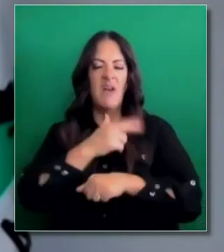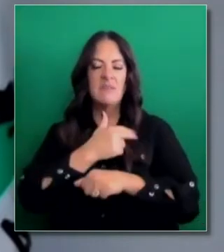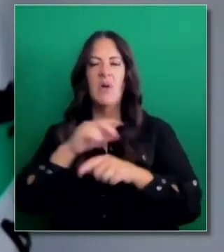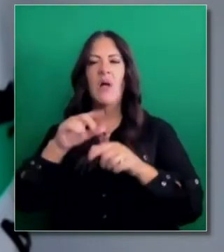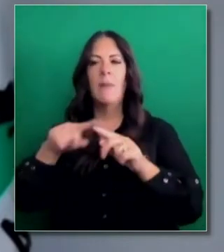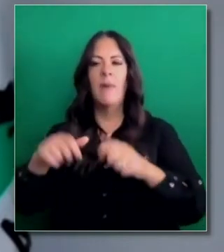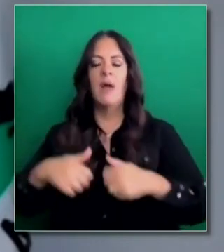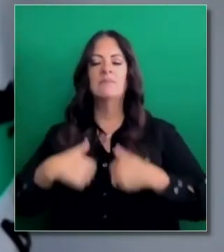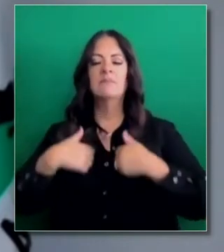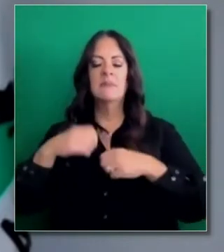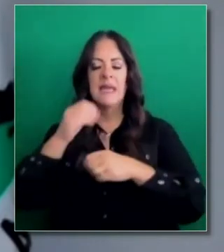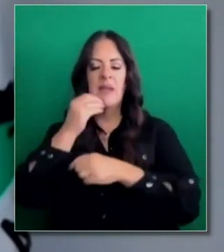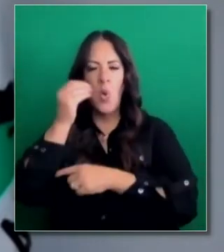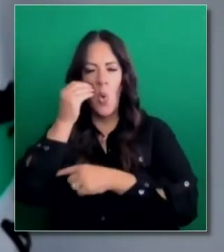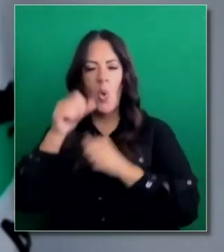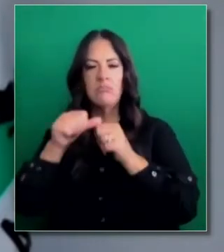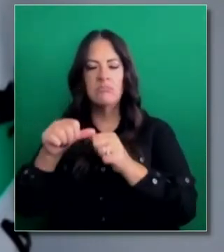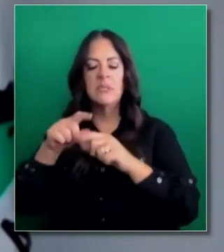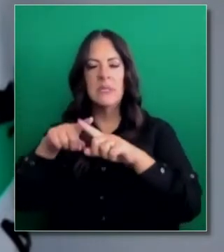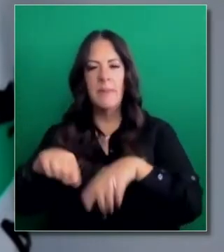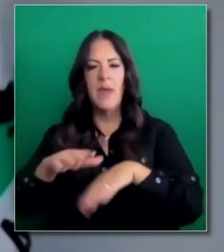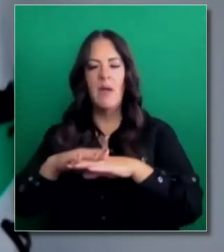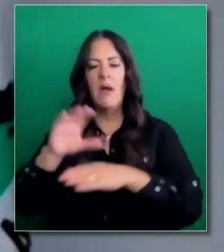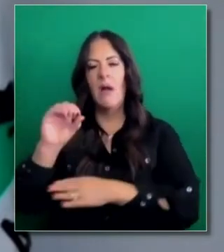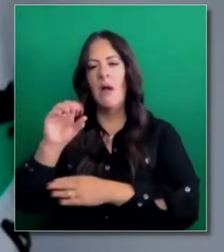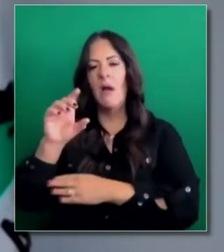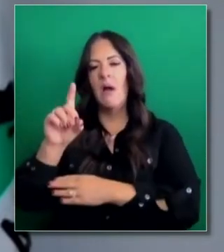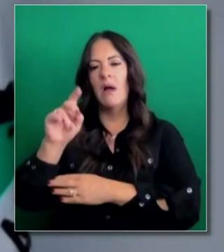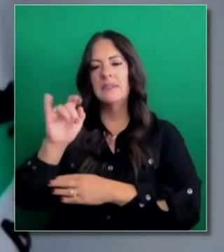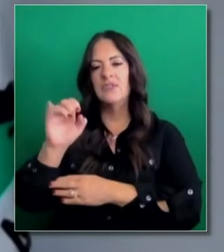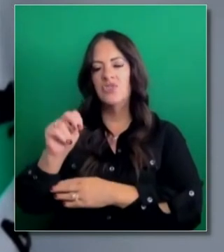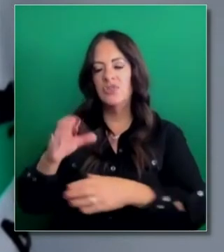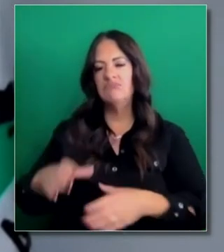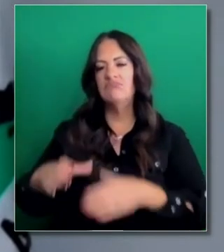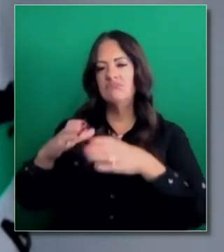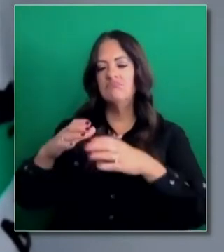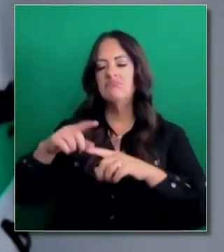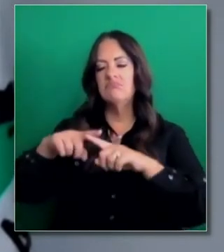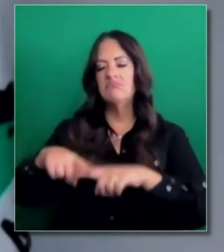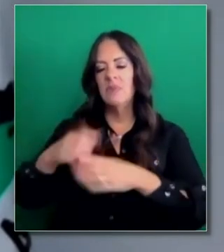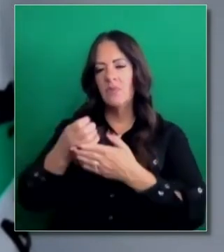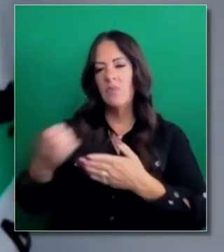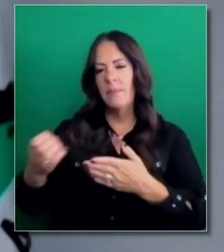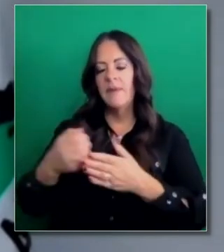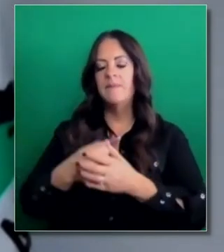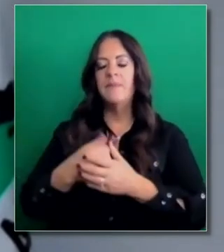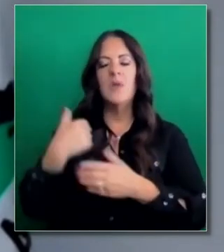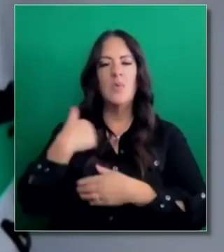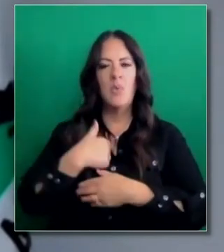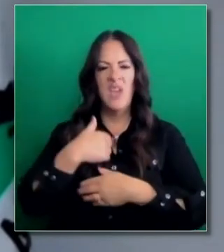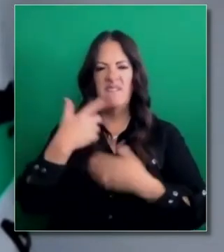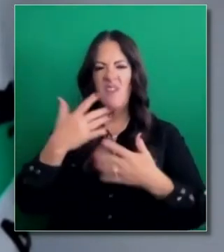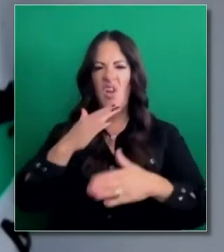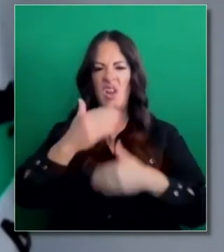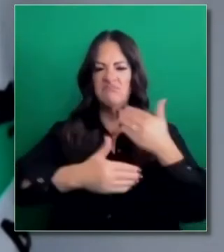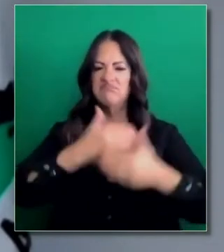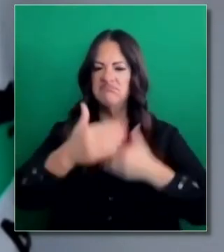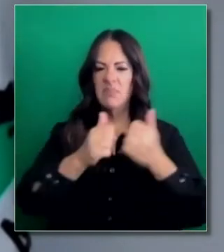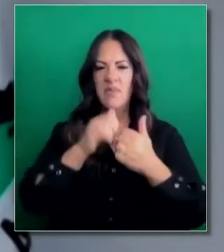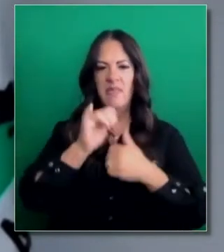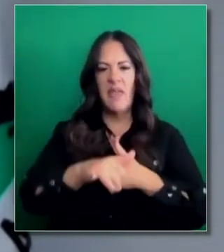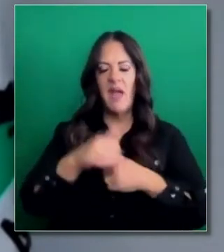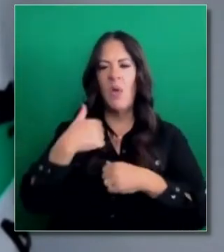pueda ser dada de alta y pueda regresar a su casa esos tres esfuerzos se han puesto en práctica